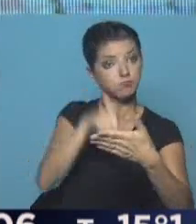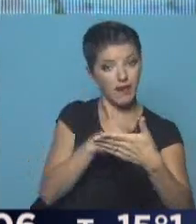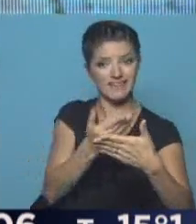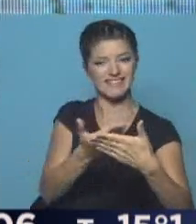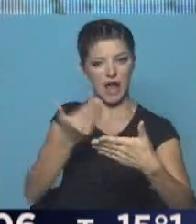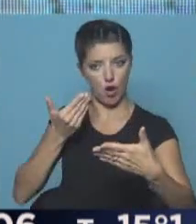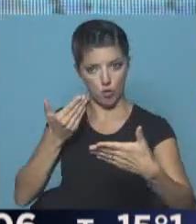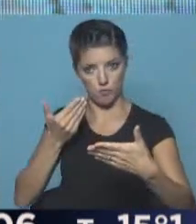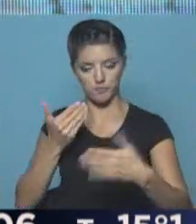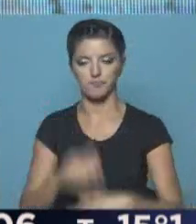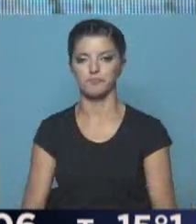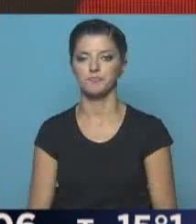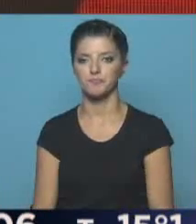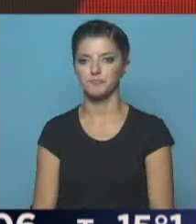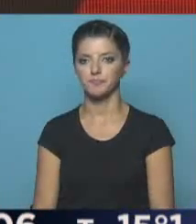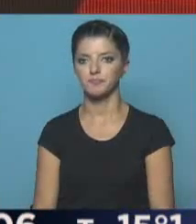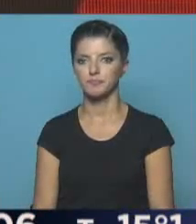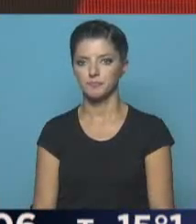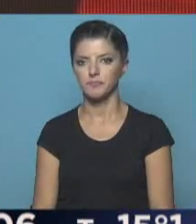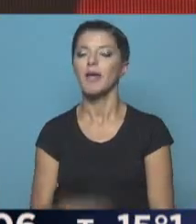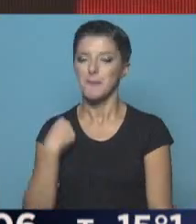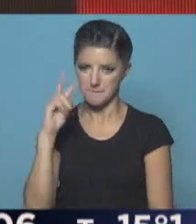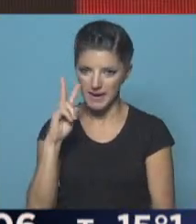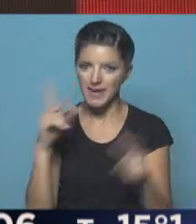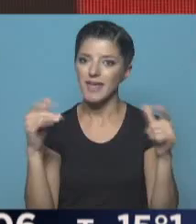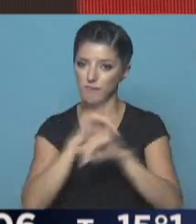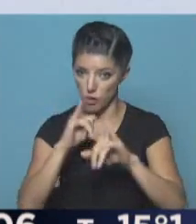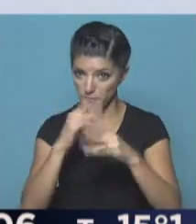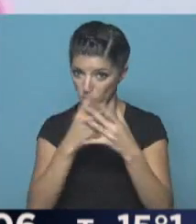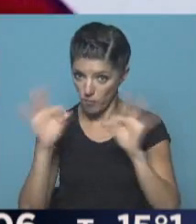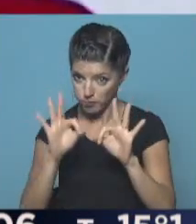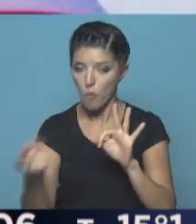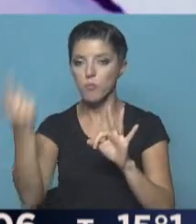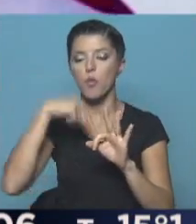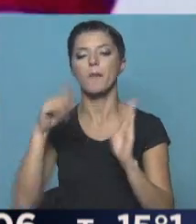parcialmente el veto a algunos de esos artículos. Vemos un informe y lo analizamos.